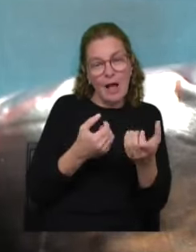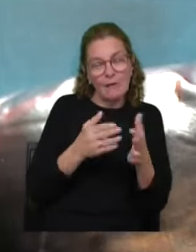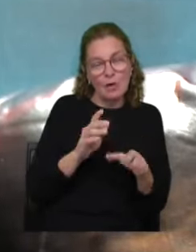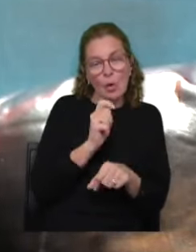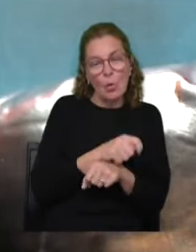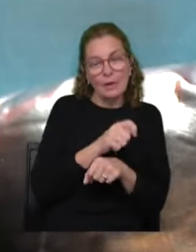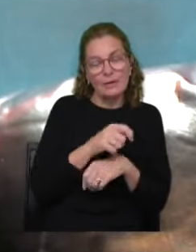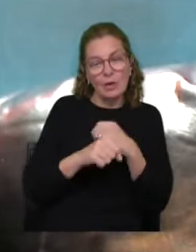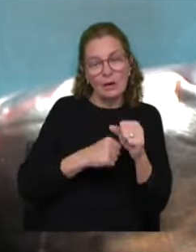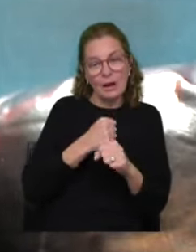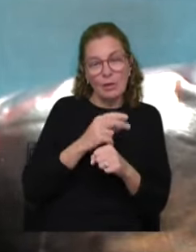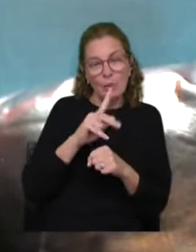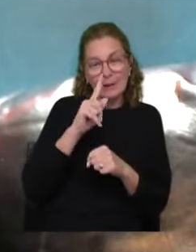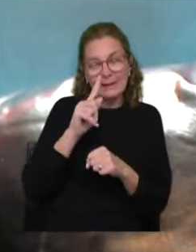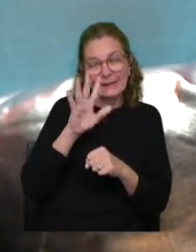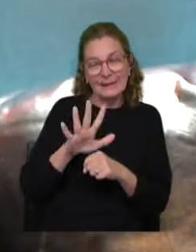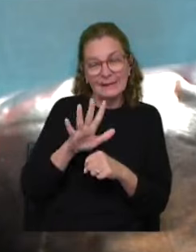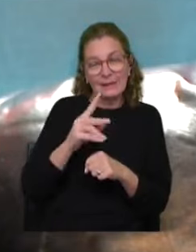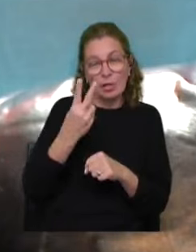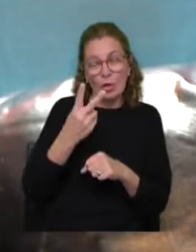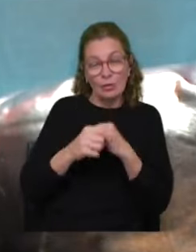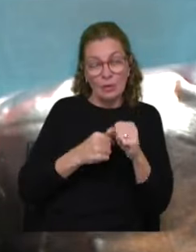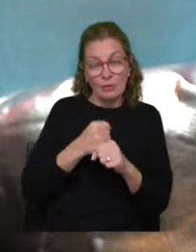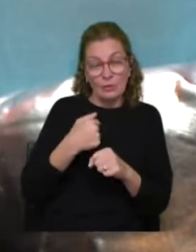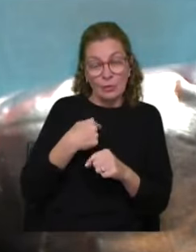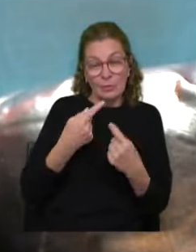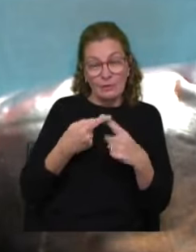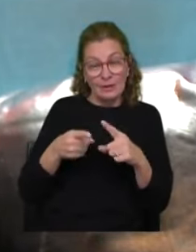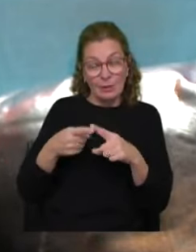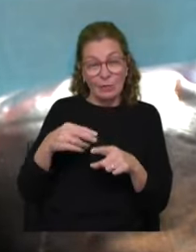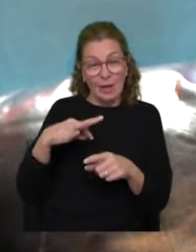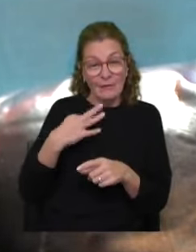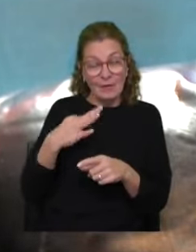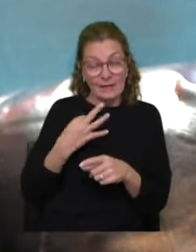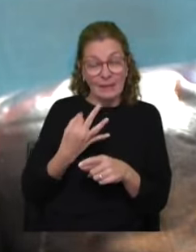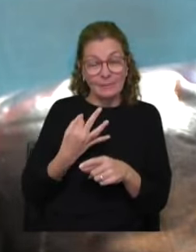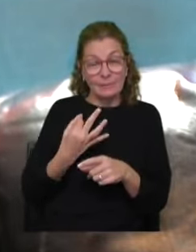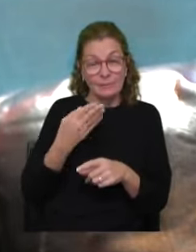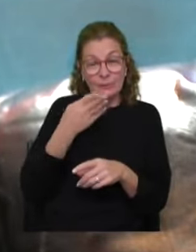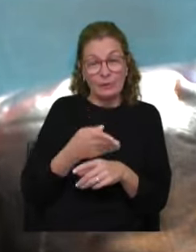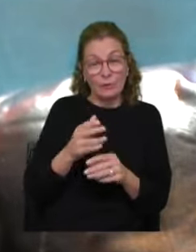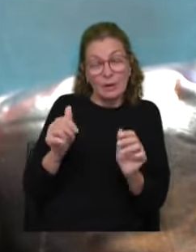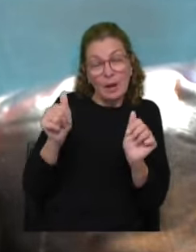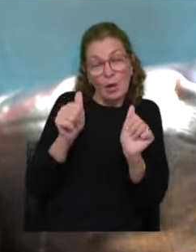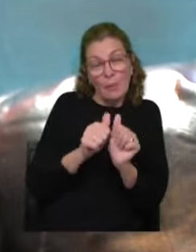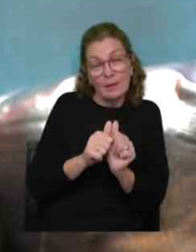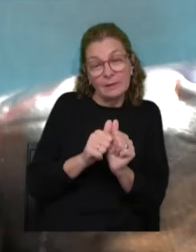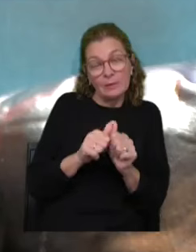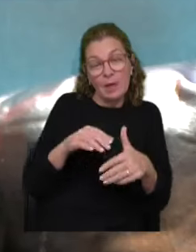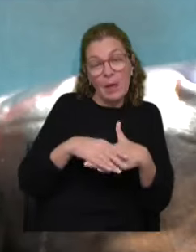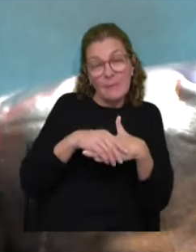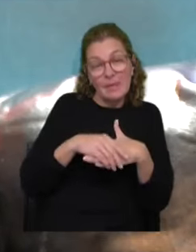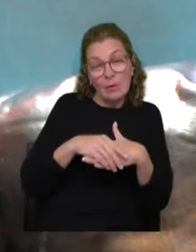juicio en el 2015 y duró 2015-2016. Y yo, por diversas causas de la vida, fui acompañando amigos que